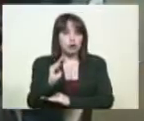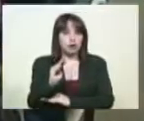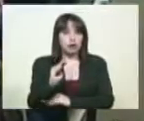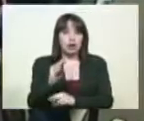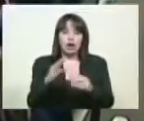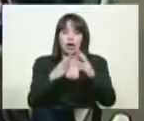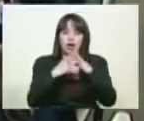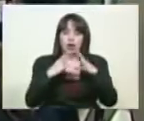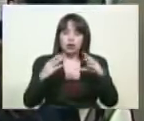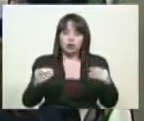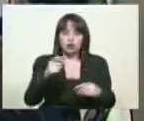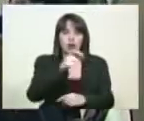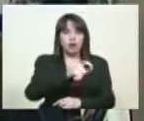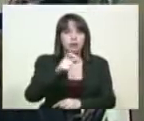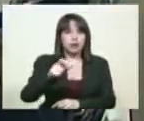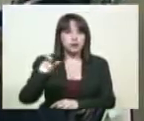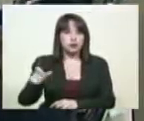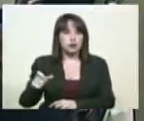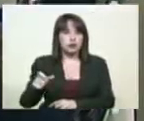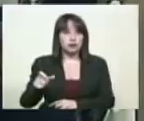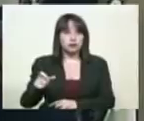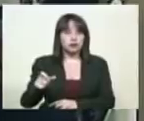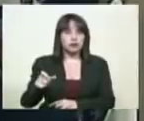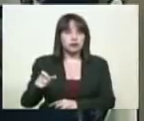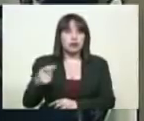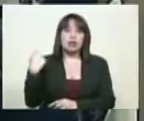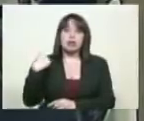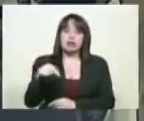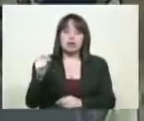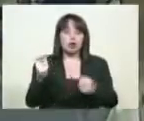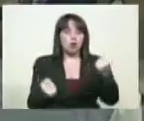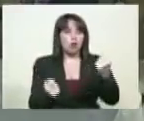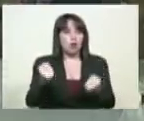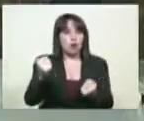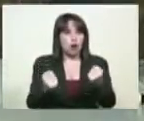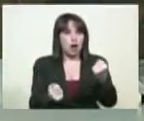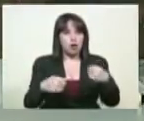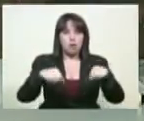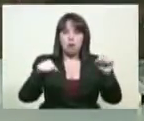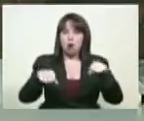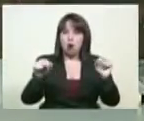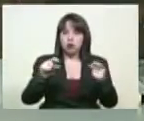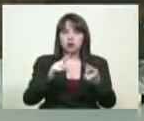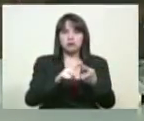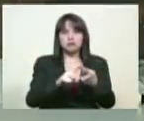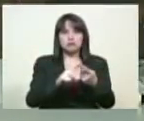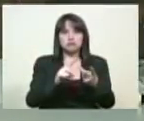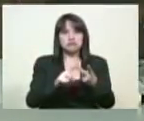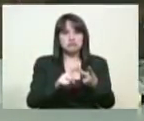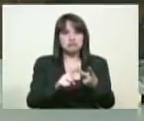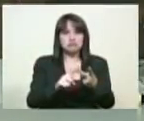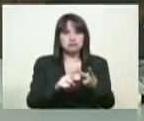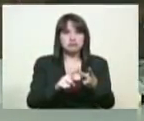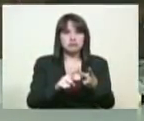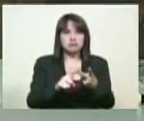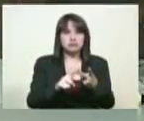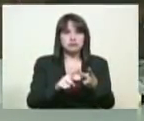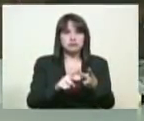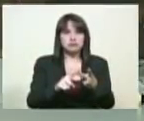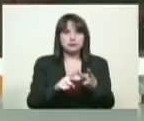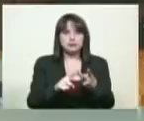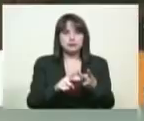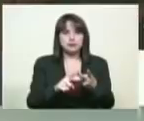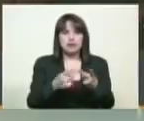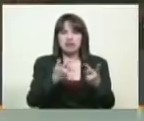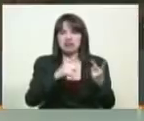a todas las personas que tengan un vehículo automotor una moto me dicen que hay